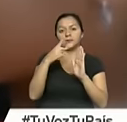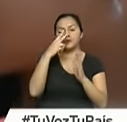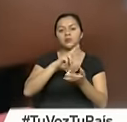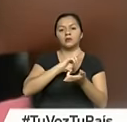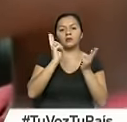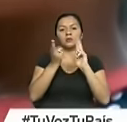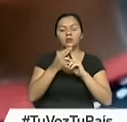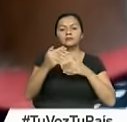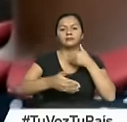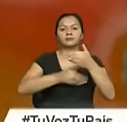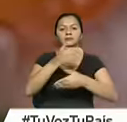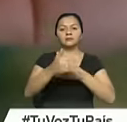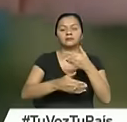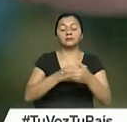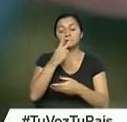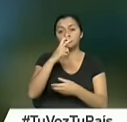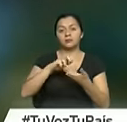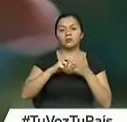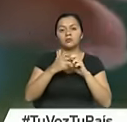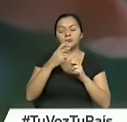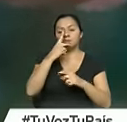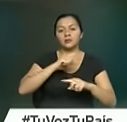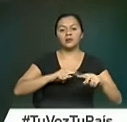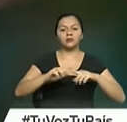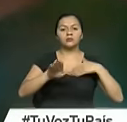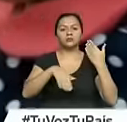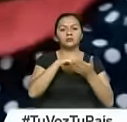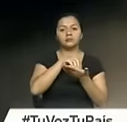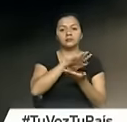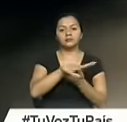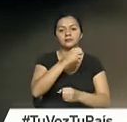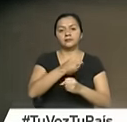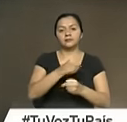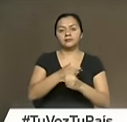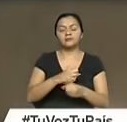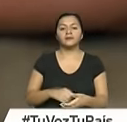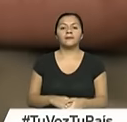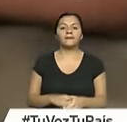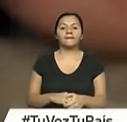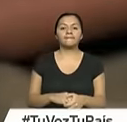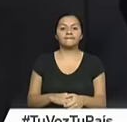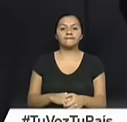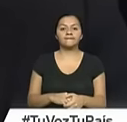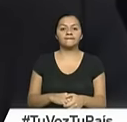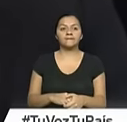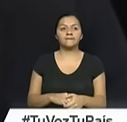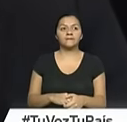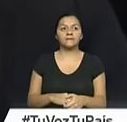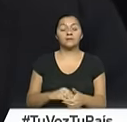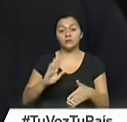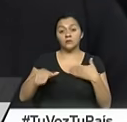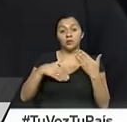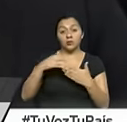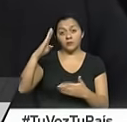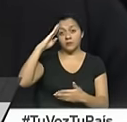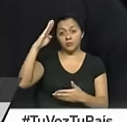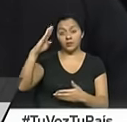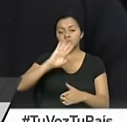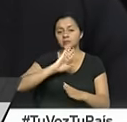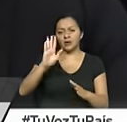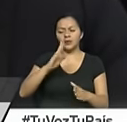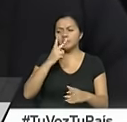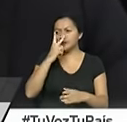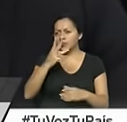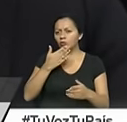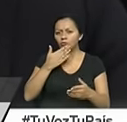regula el uso progresivo de la fuerza en la ejecución de sus labores. Los policiales de nuestra institución han migrado para ser